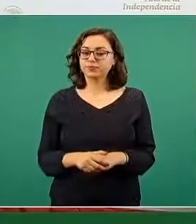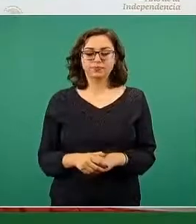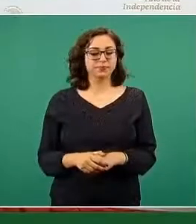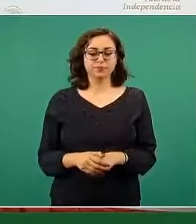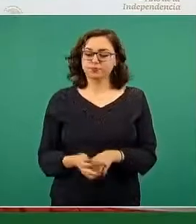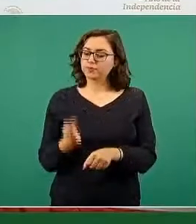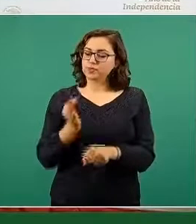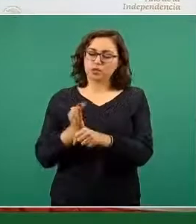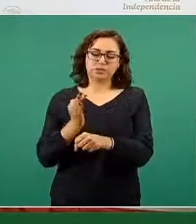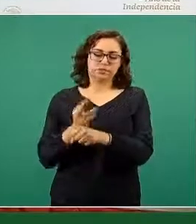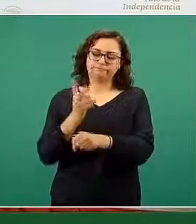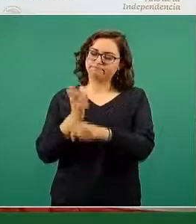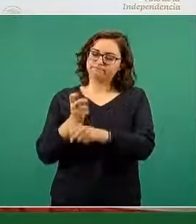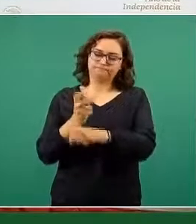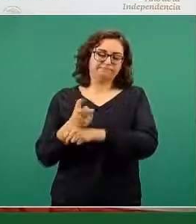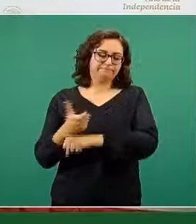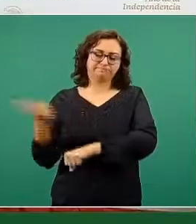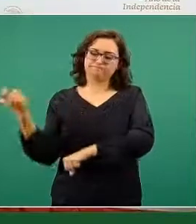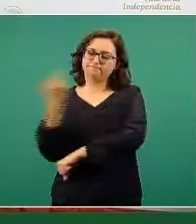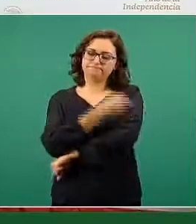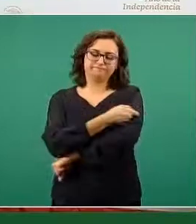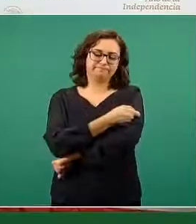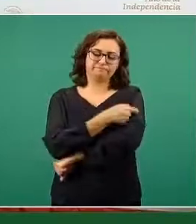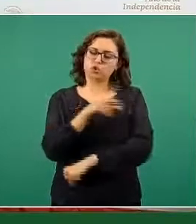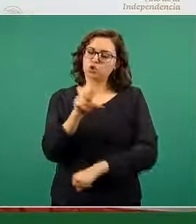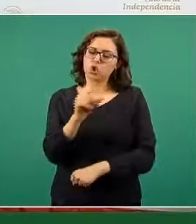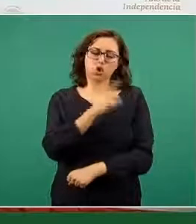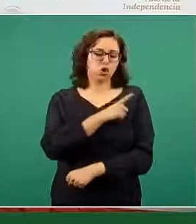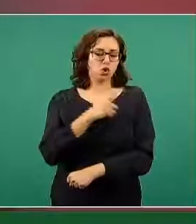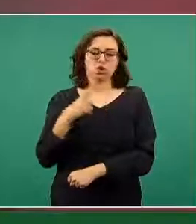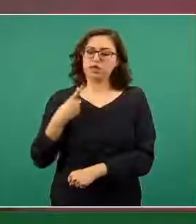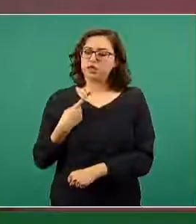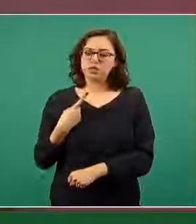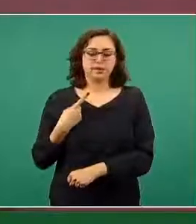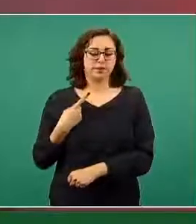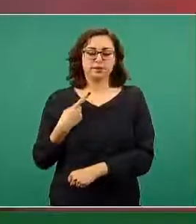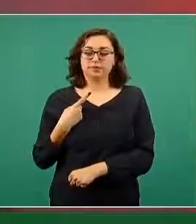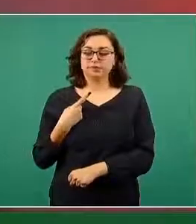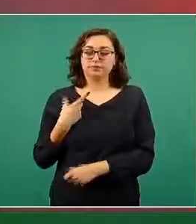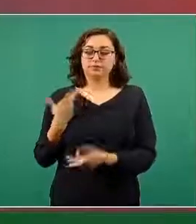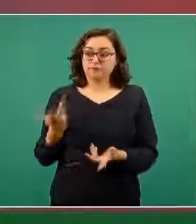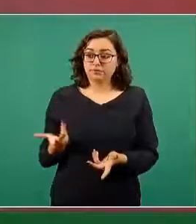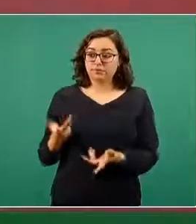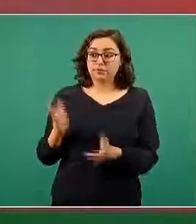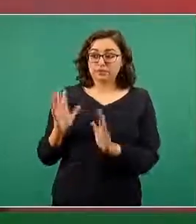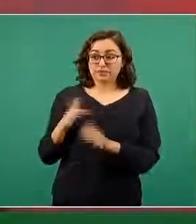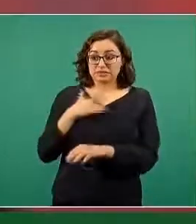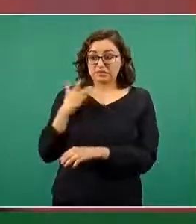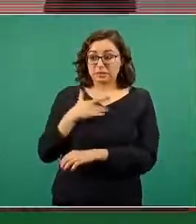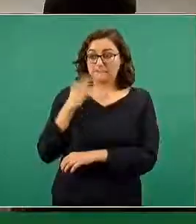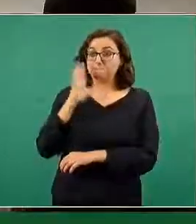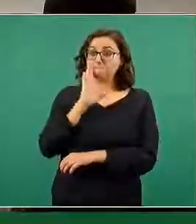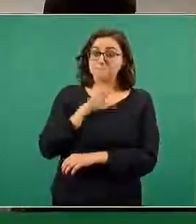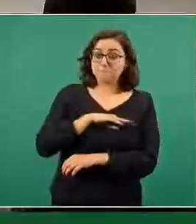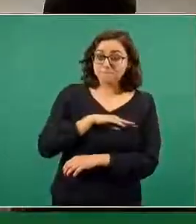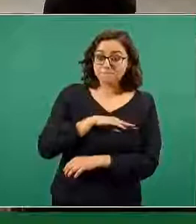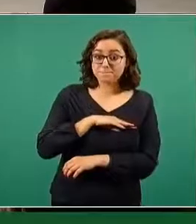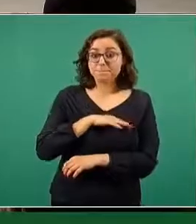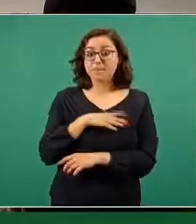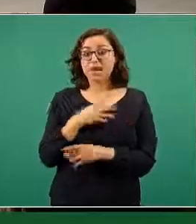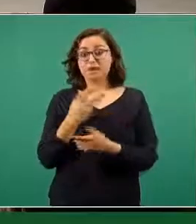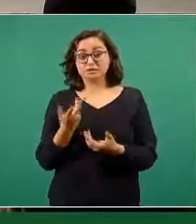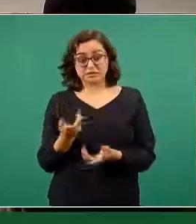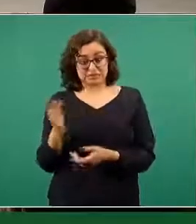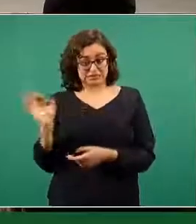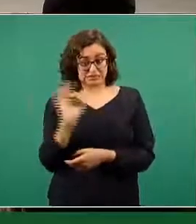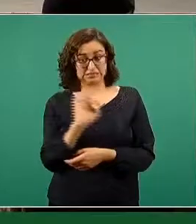recomendable, Mariana, que se aplique la vacuna teniendo un cuadro similar